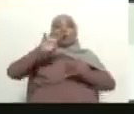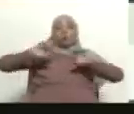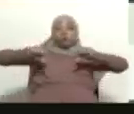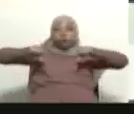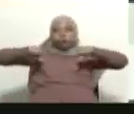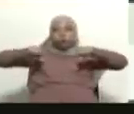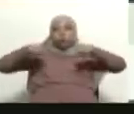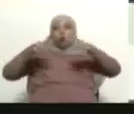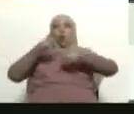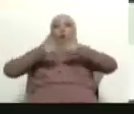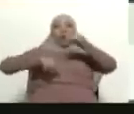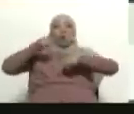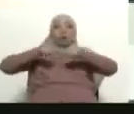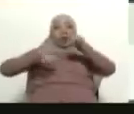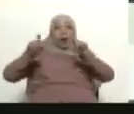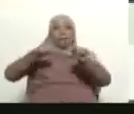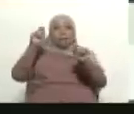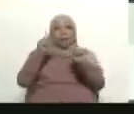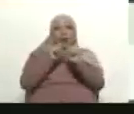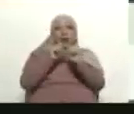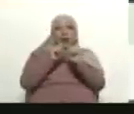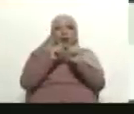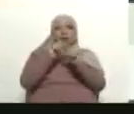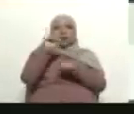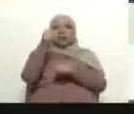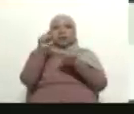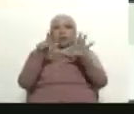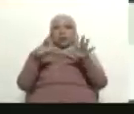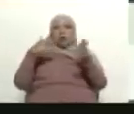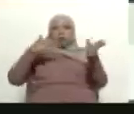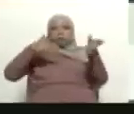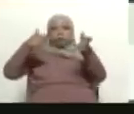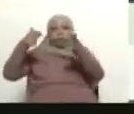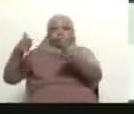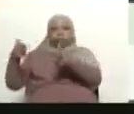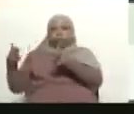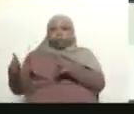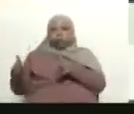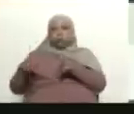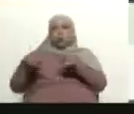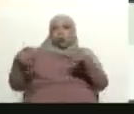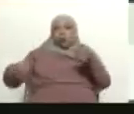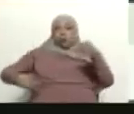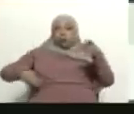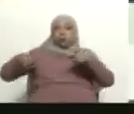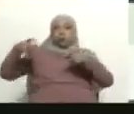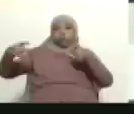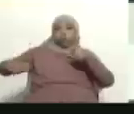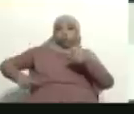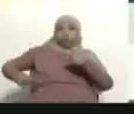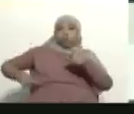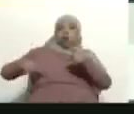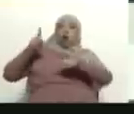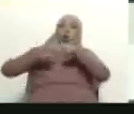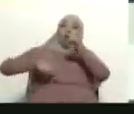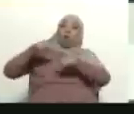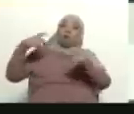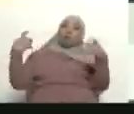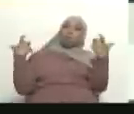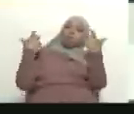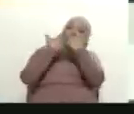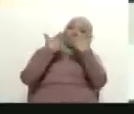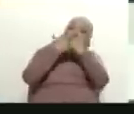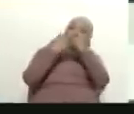equipos especiales, 16 armas de fuego, cargadores, material de guerra, tanto